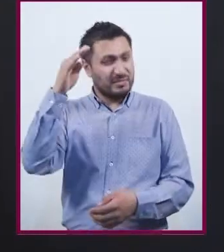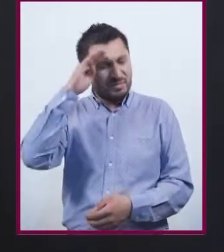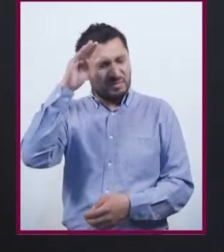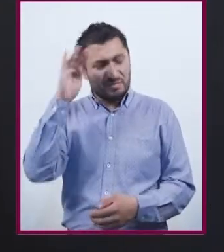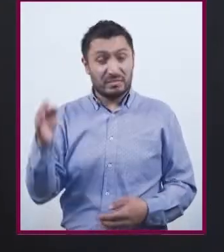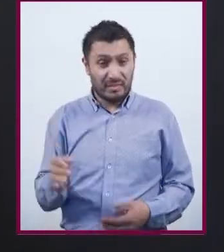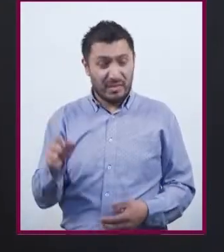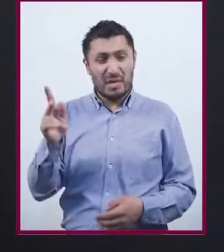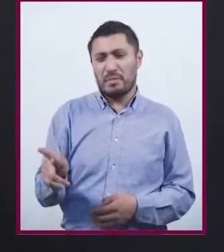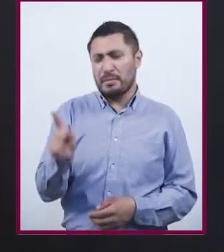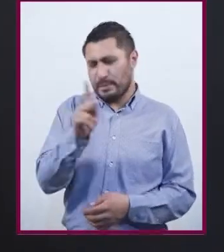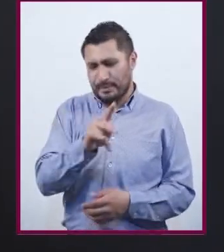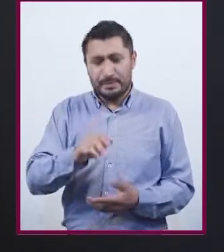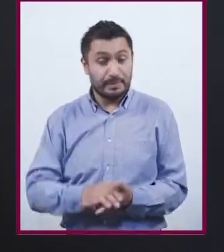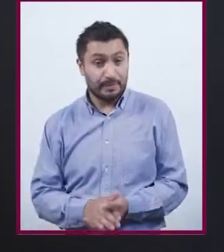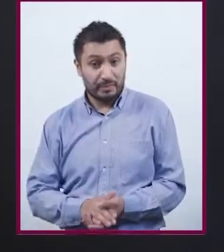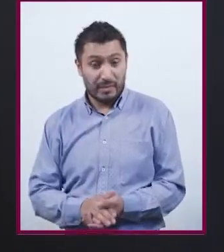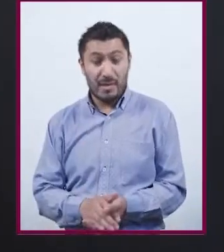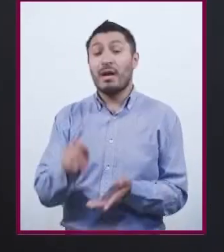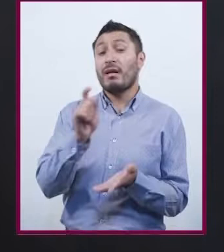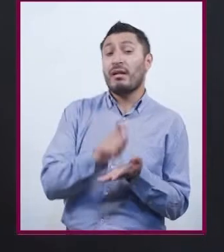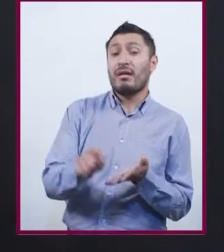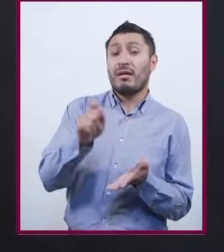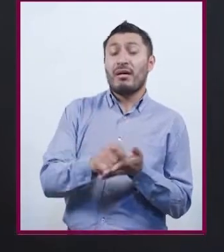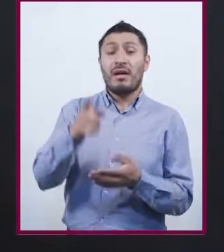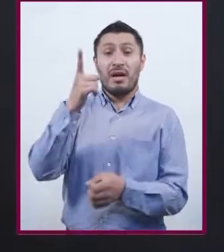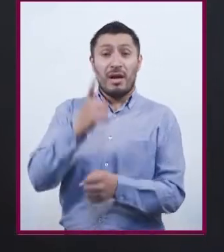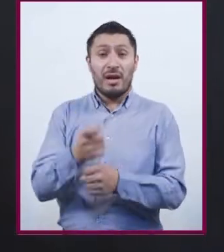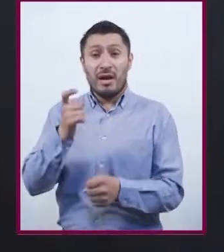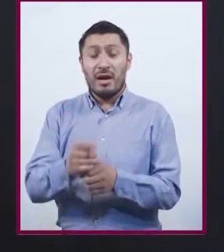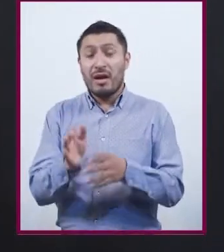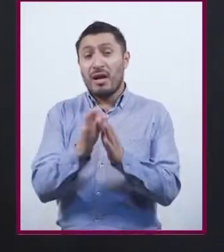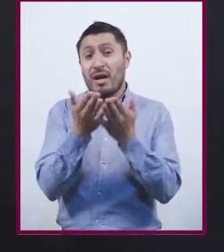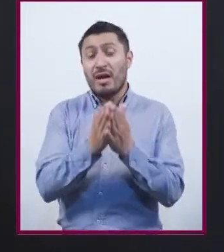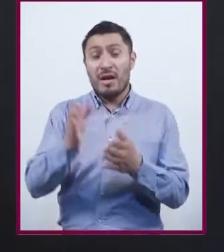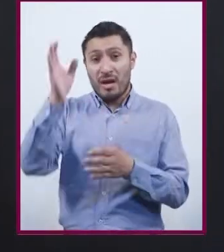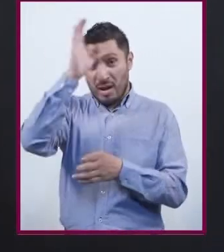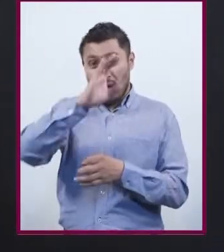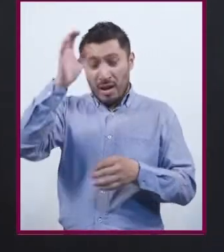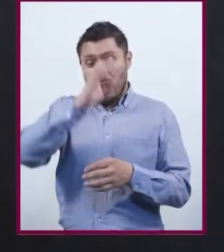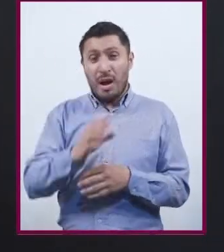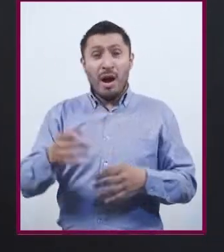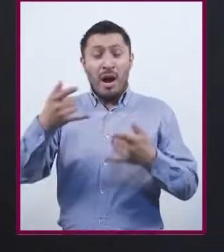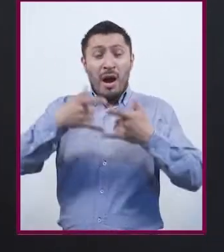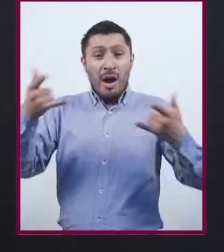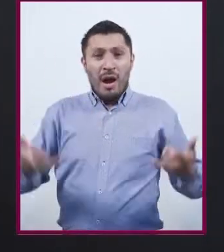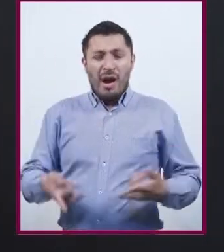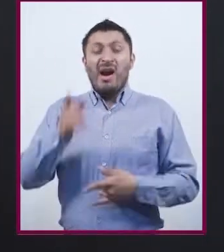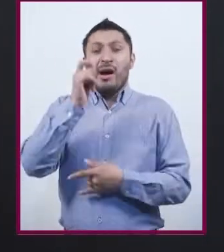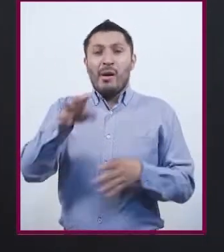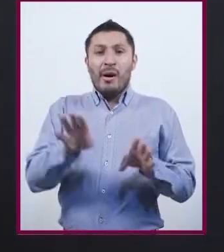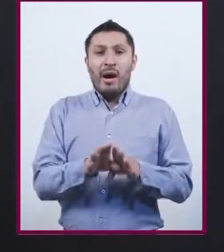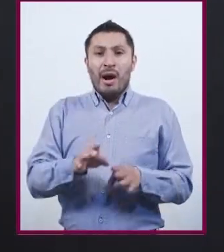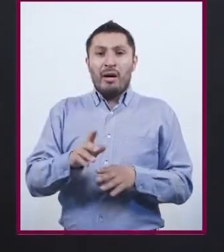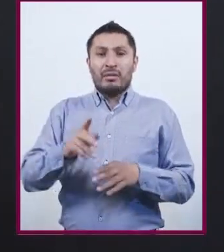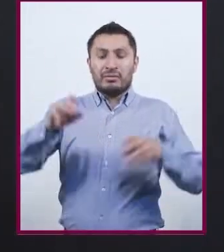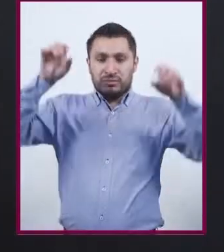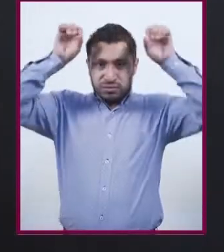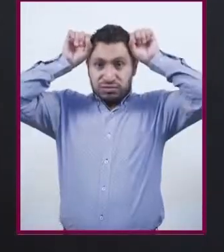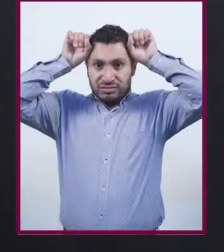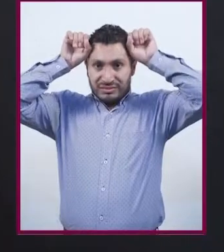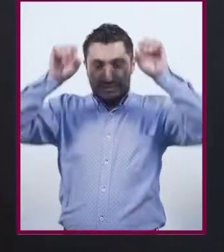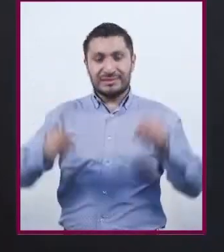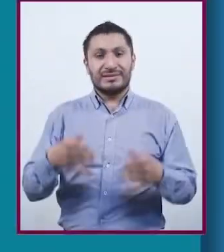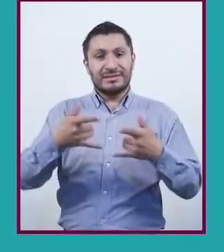tales preguntas, o unas muy parecidas, al escribir la primera novela de ciencia ficción de la historia. Nos referimos